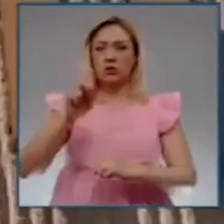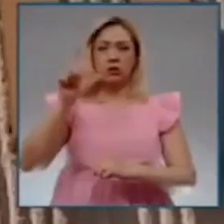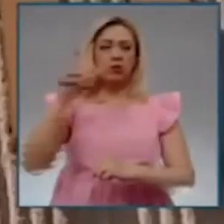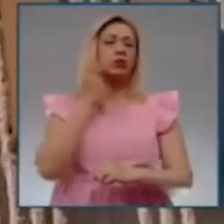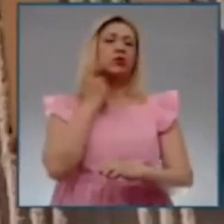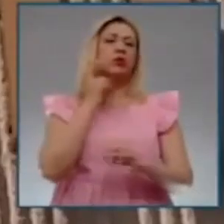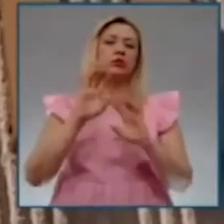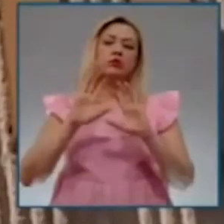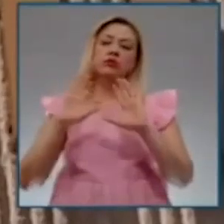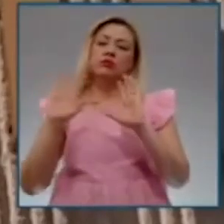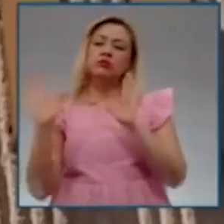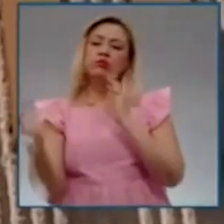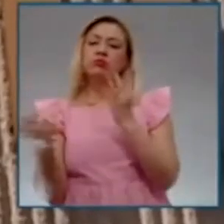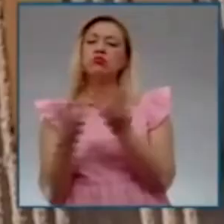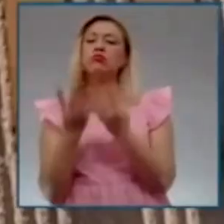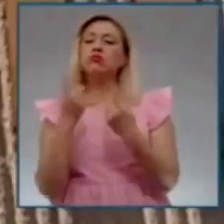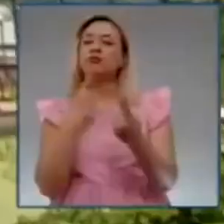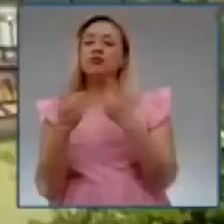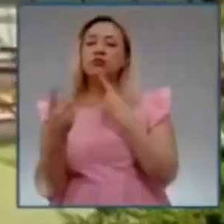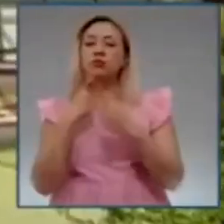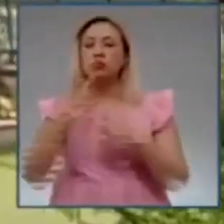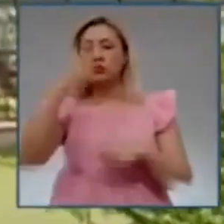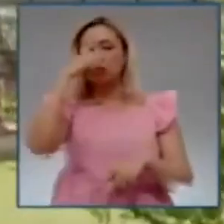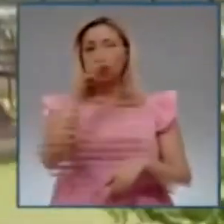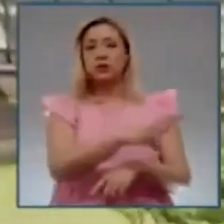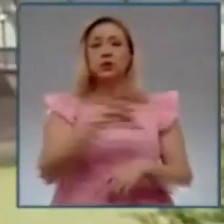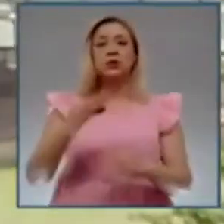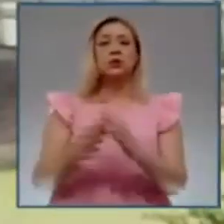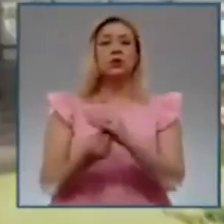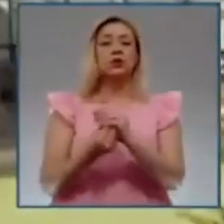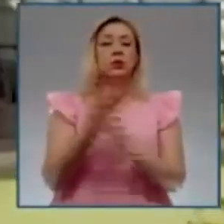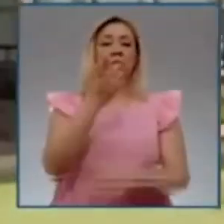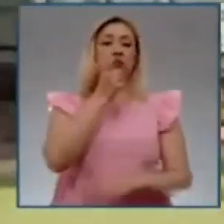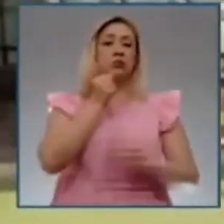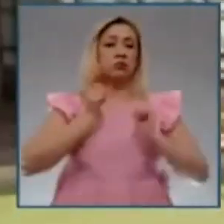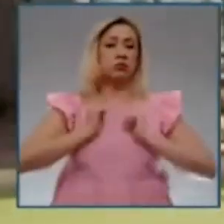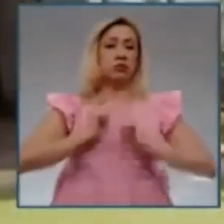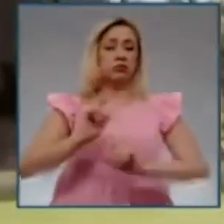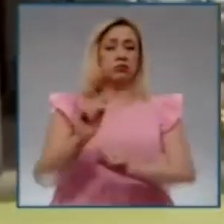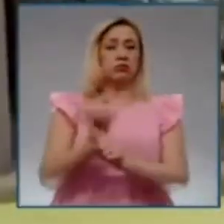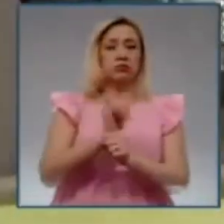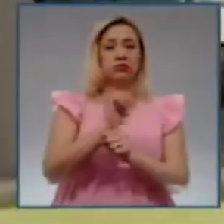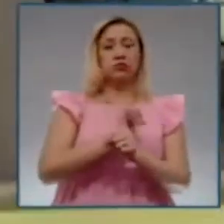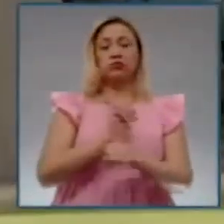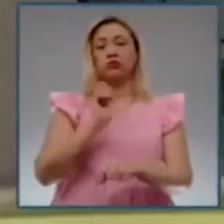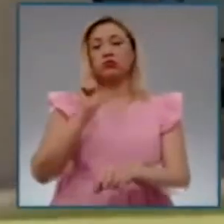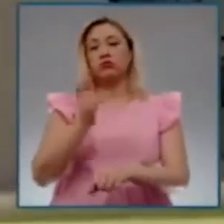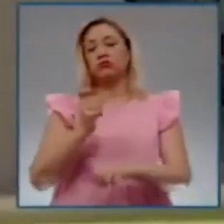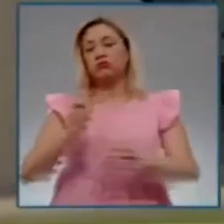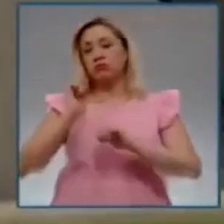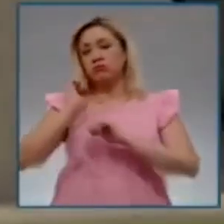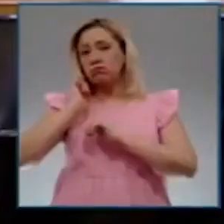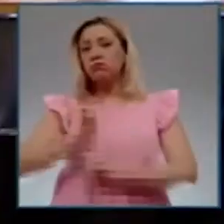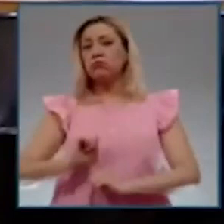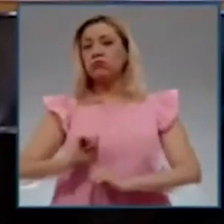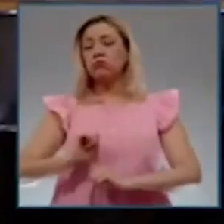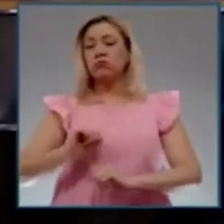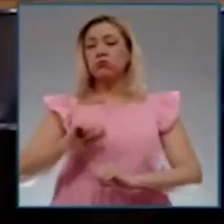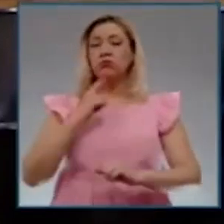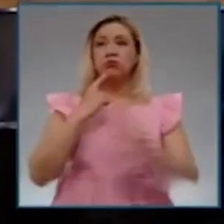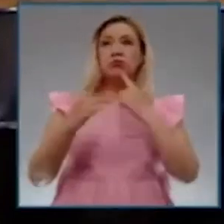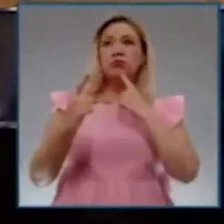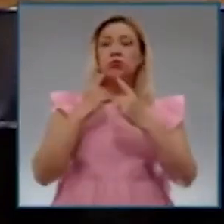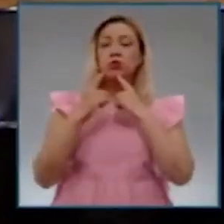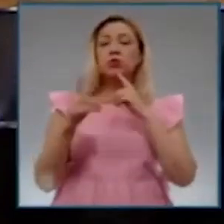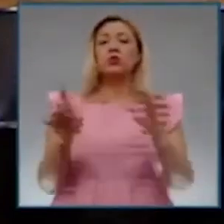convocatoria para ocupar el cargo de fiscal general del estado y el acuerdo del Congreso que lo validó la sala argumentó que la